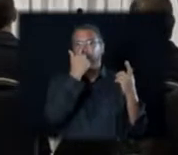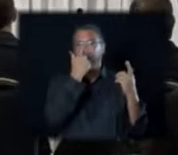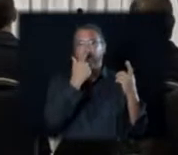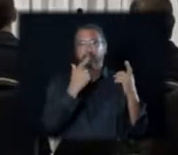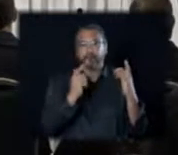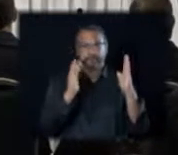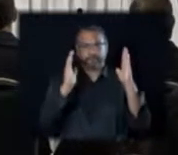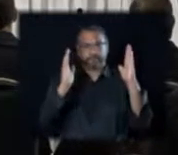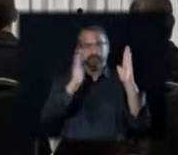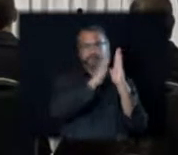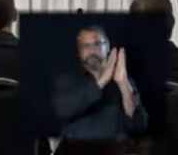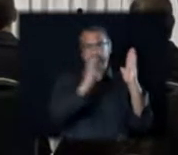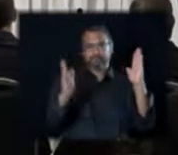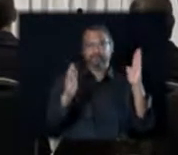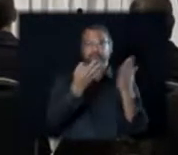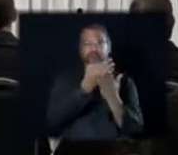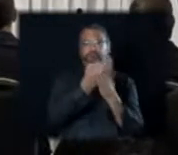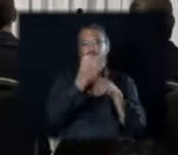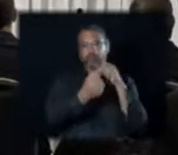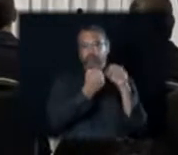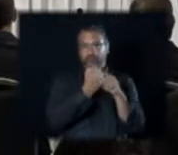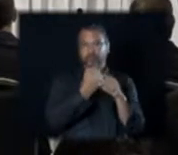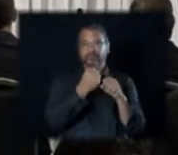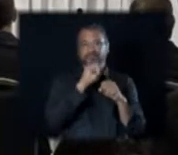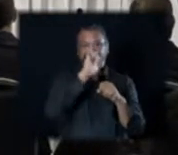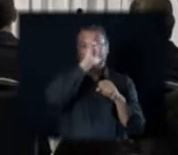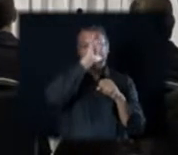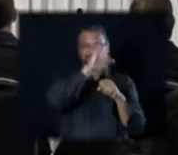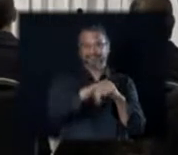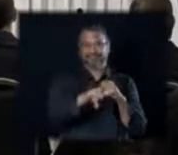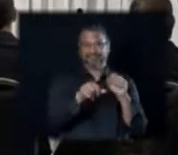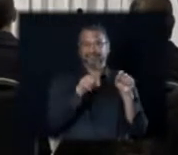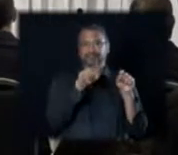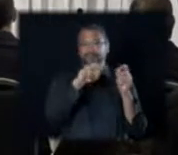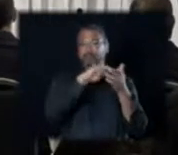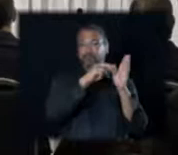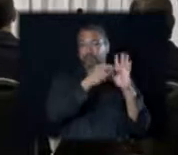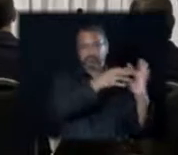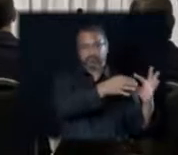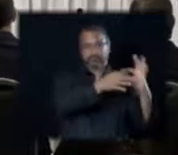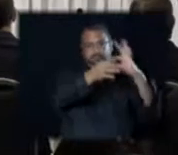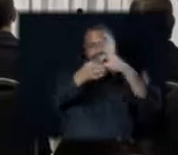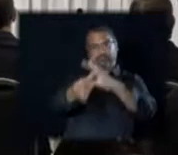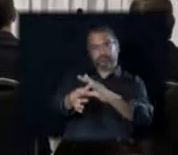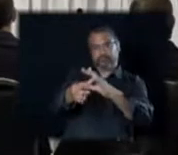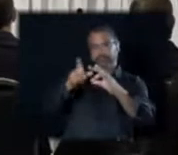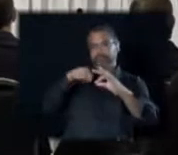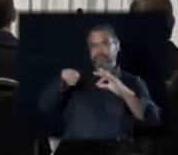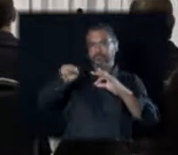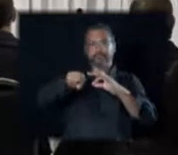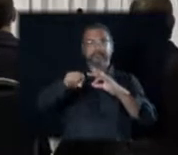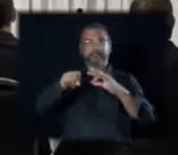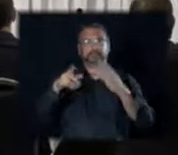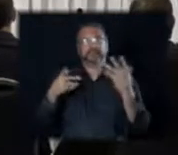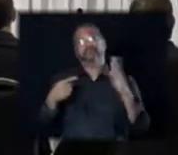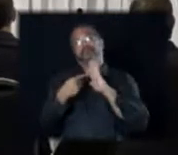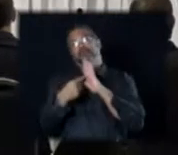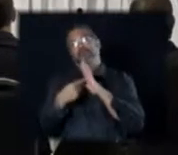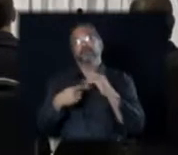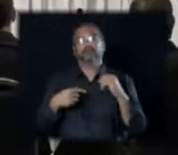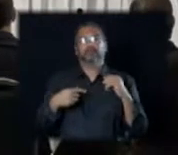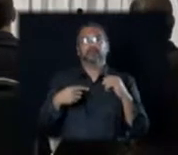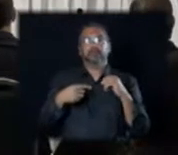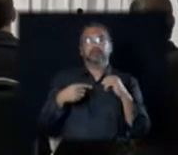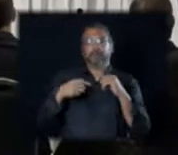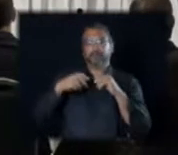que me parece que casi se ha completado para el año fiscal 2015? Y el trabajo que ustedes están haciendo es consecuente con lo